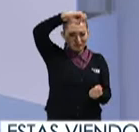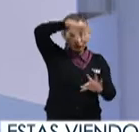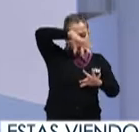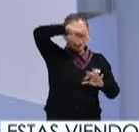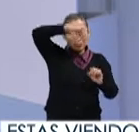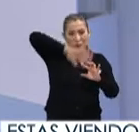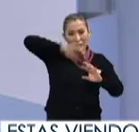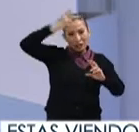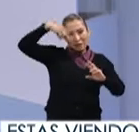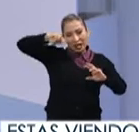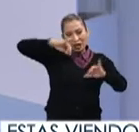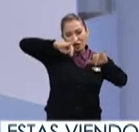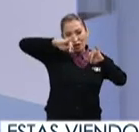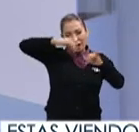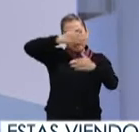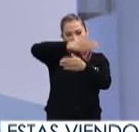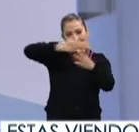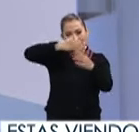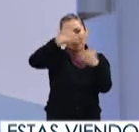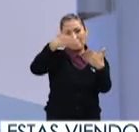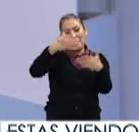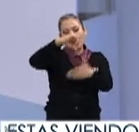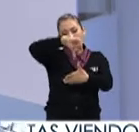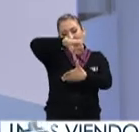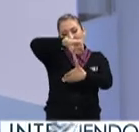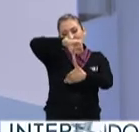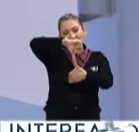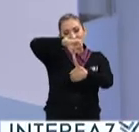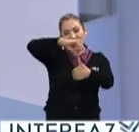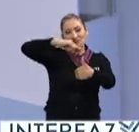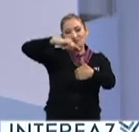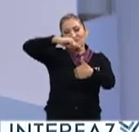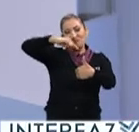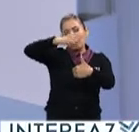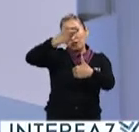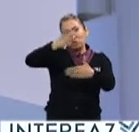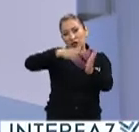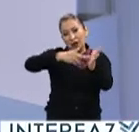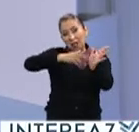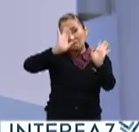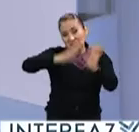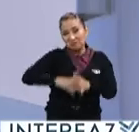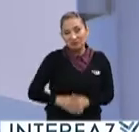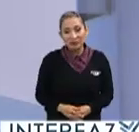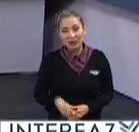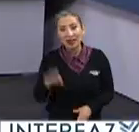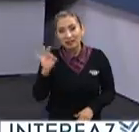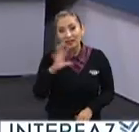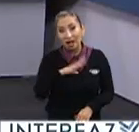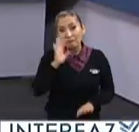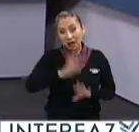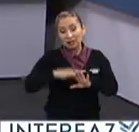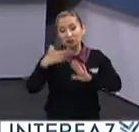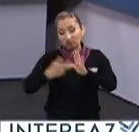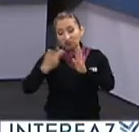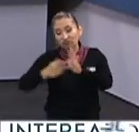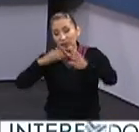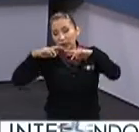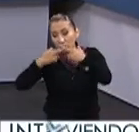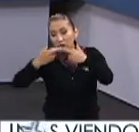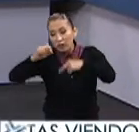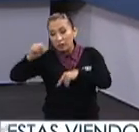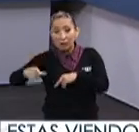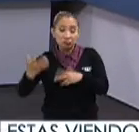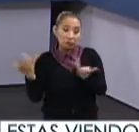términos geográficos. Tal vez haya sido uno de los criterios, ¿no? Bueno, pues seguramente habrán más encuentros de